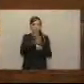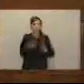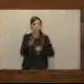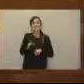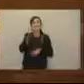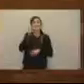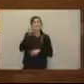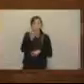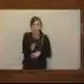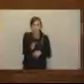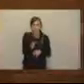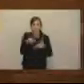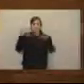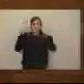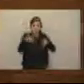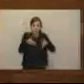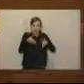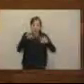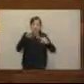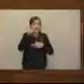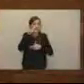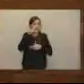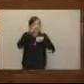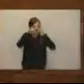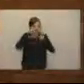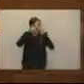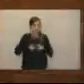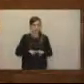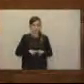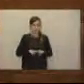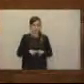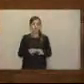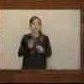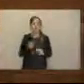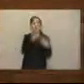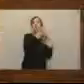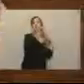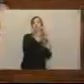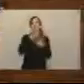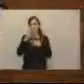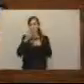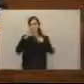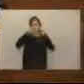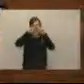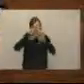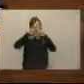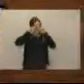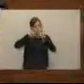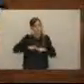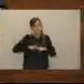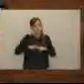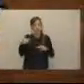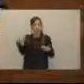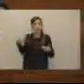inspecciones y hacerlas públicas. Visto lo visto, 93 inspecciones en lo que va de año se nos antojan